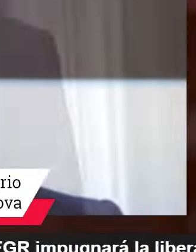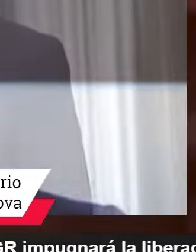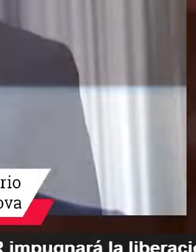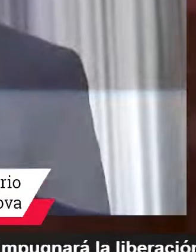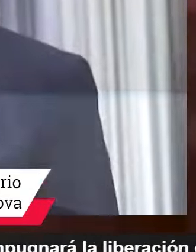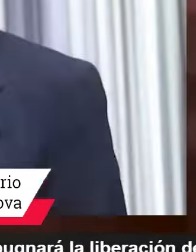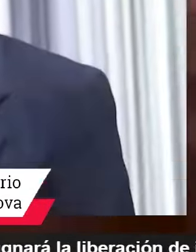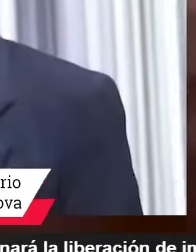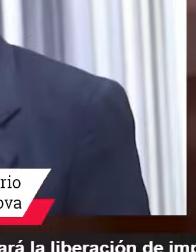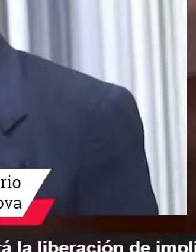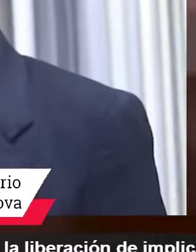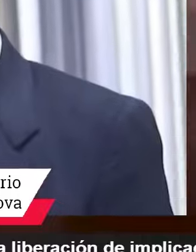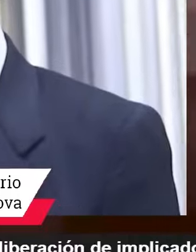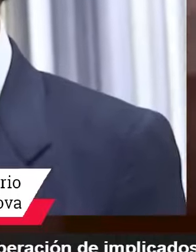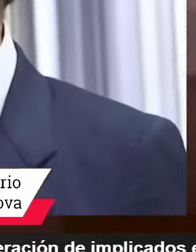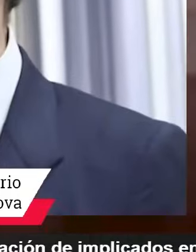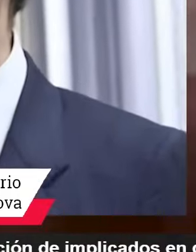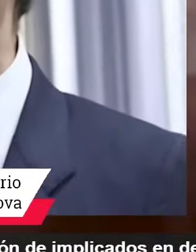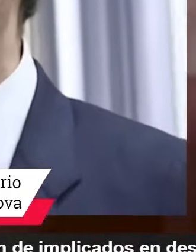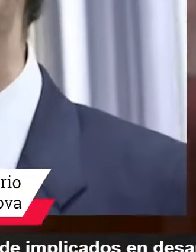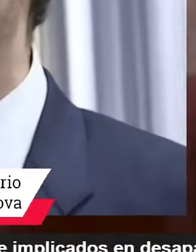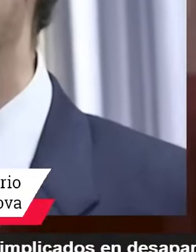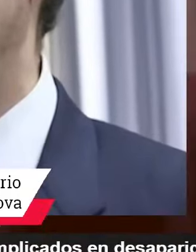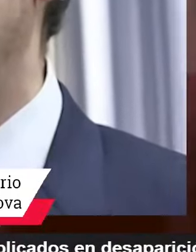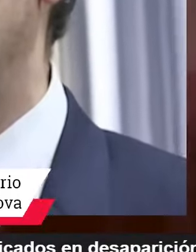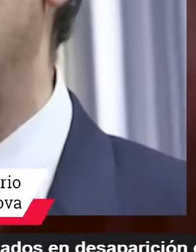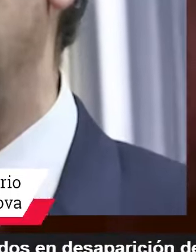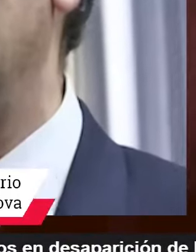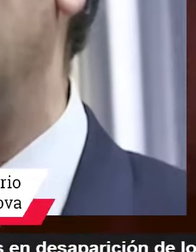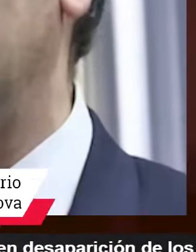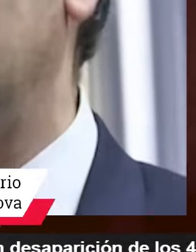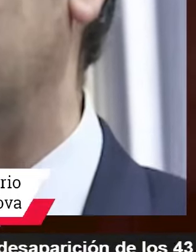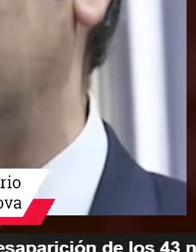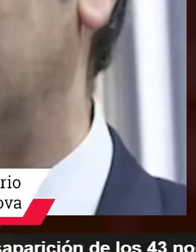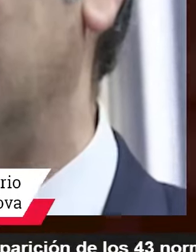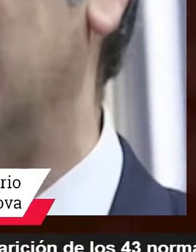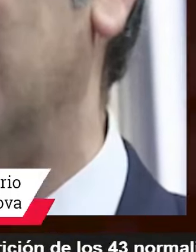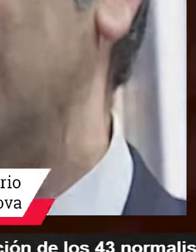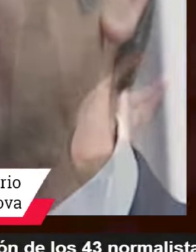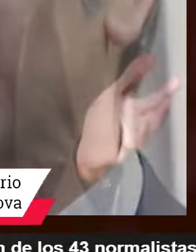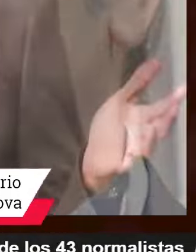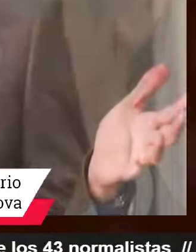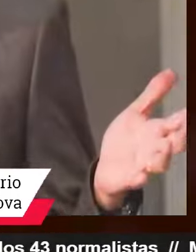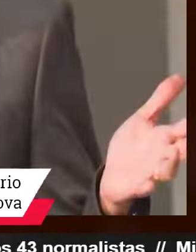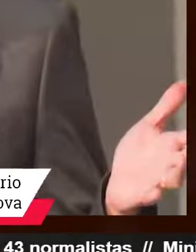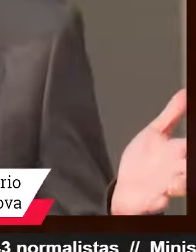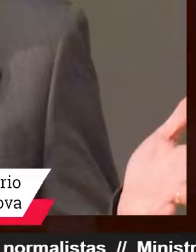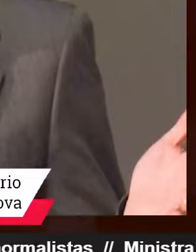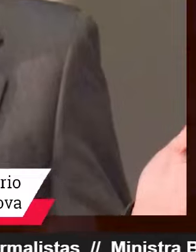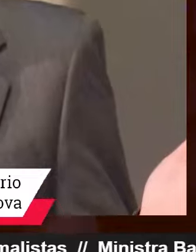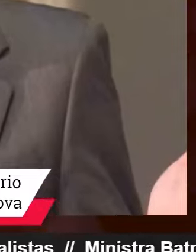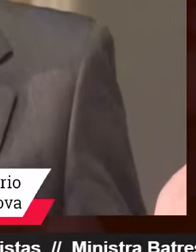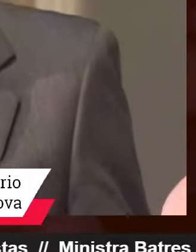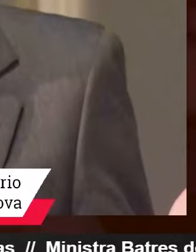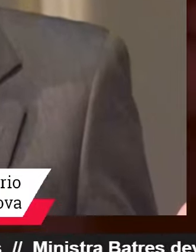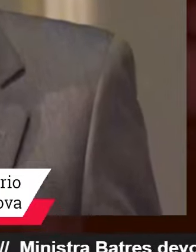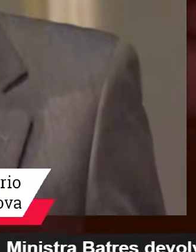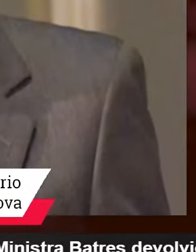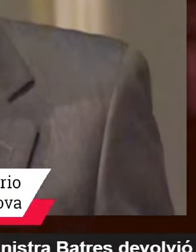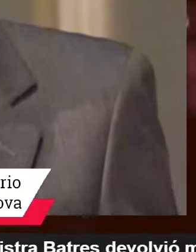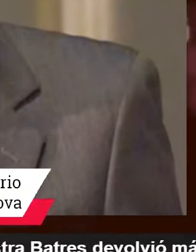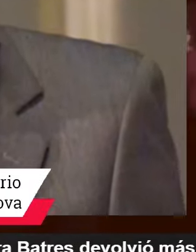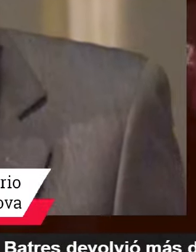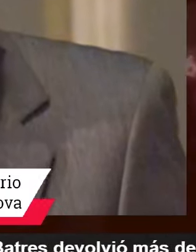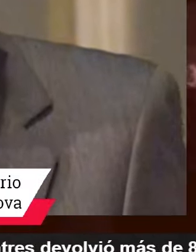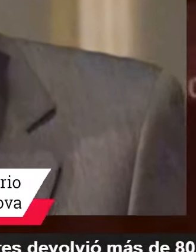Córdoba a ser investigador del instituto de investigaciones jurídicas pero en realidad él solamente tenía pues como esta pausa